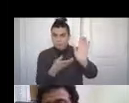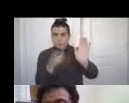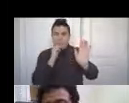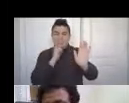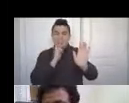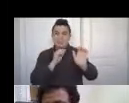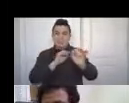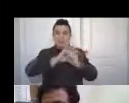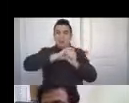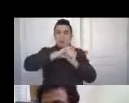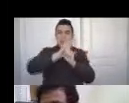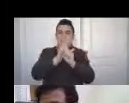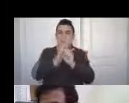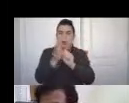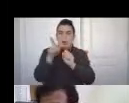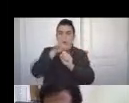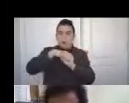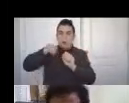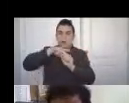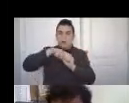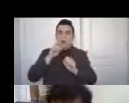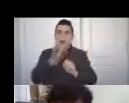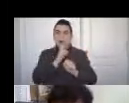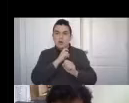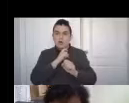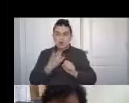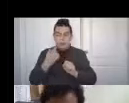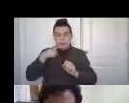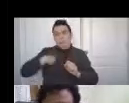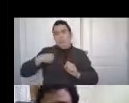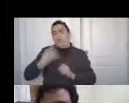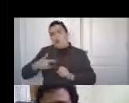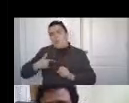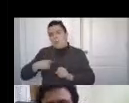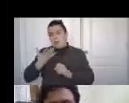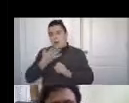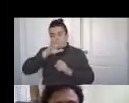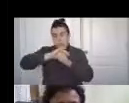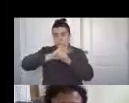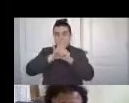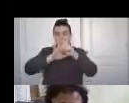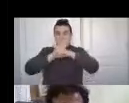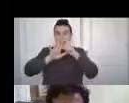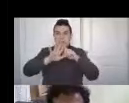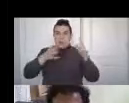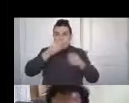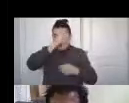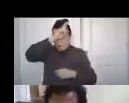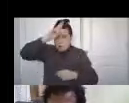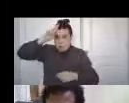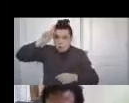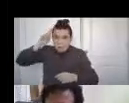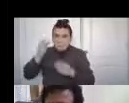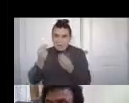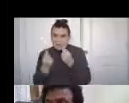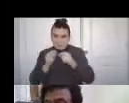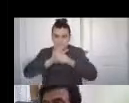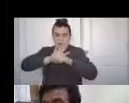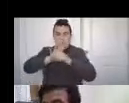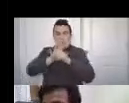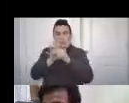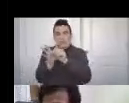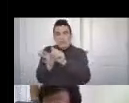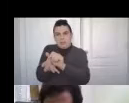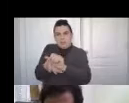que es como una corona, por eso viene el nombre, coronavirus. Y hacia adentro es donde está la cápside viral, ¿cierto? Y el